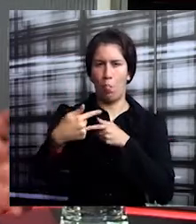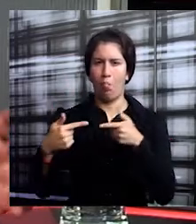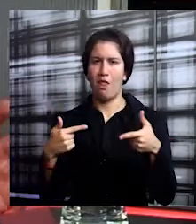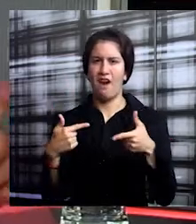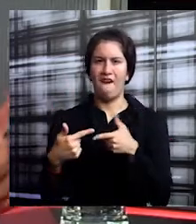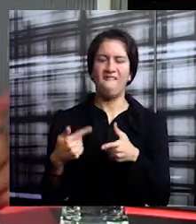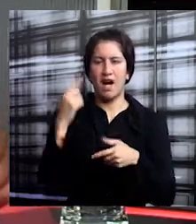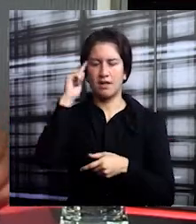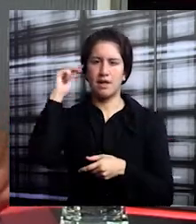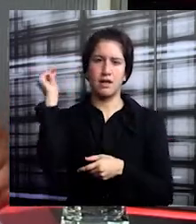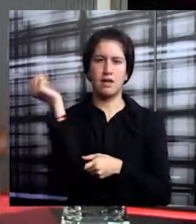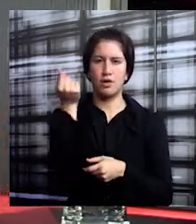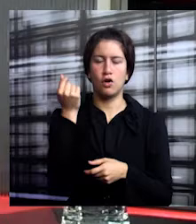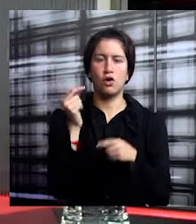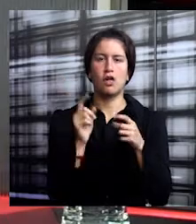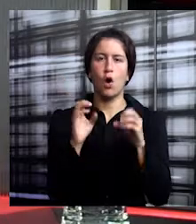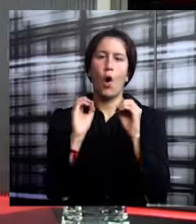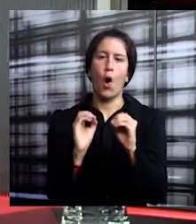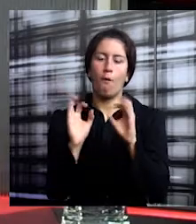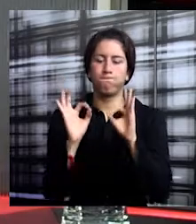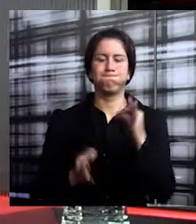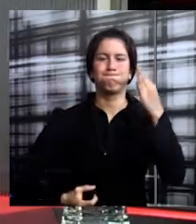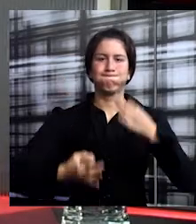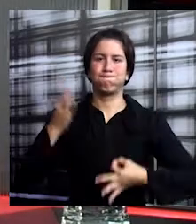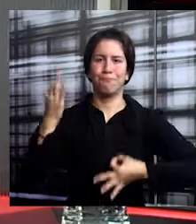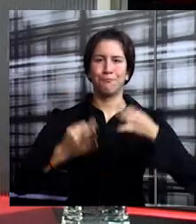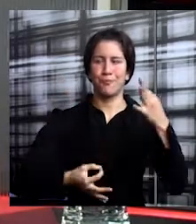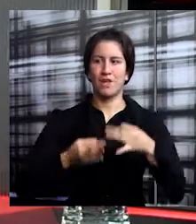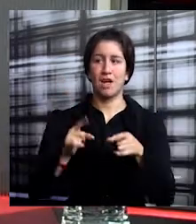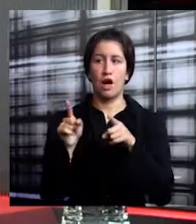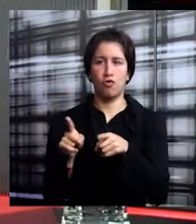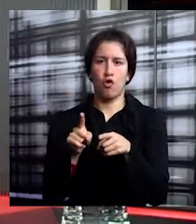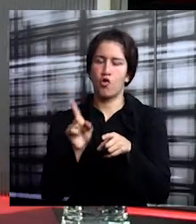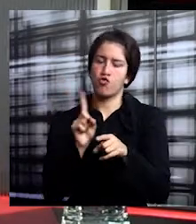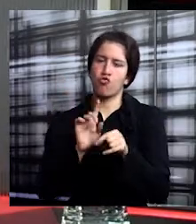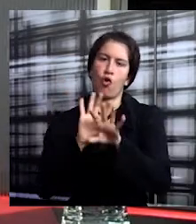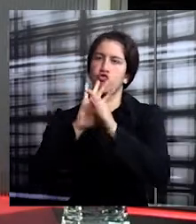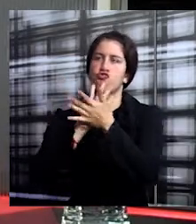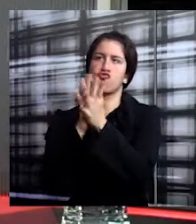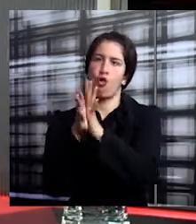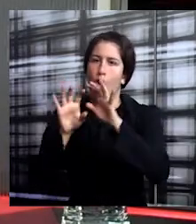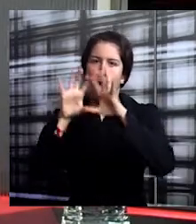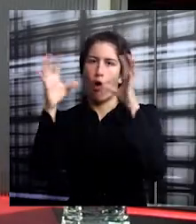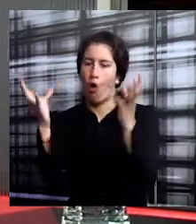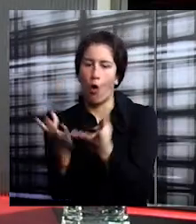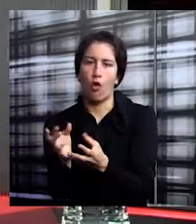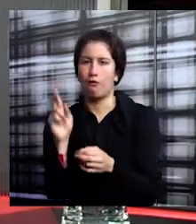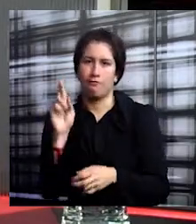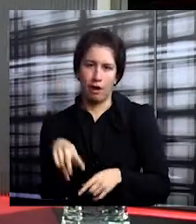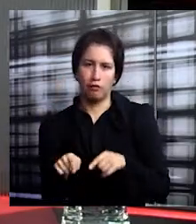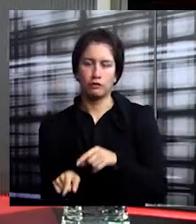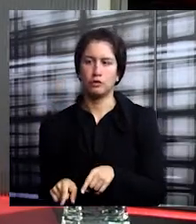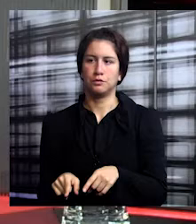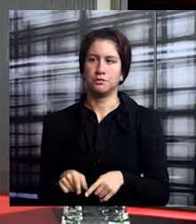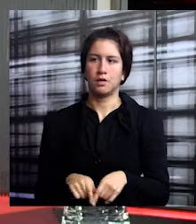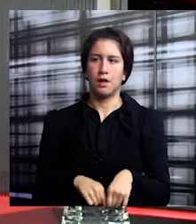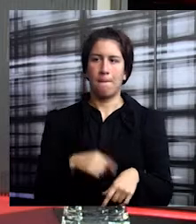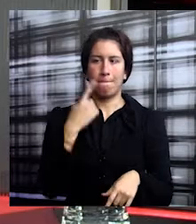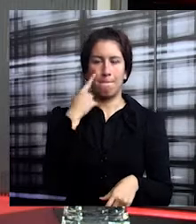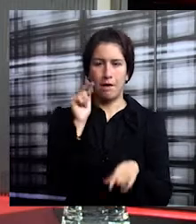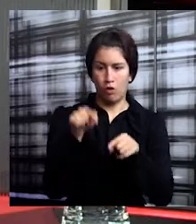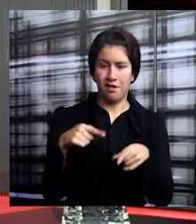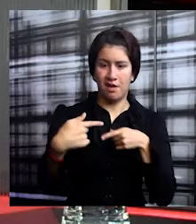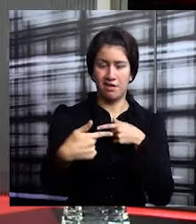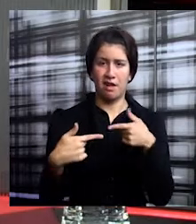con resoluciones judiciales que no serían del todo razonables en esas circunstancias. Pero a pesar de ese debate hay algo